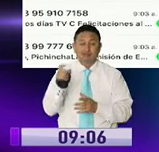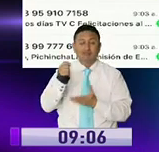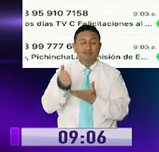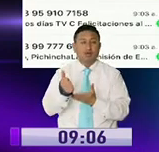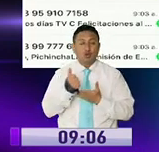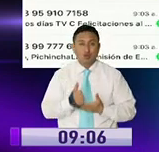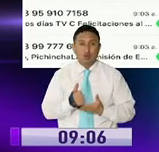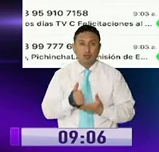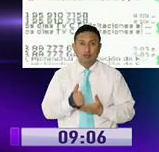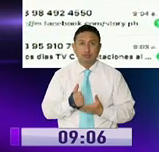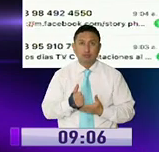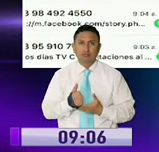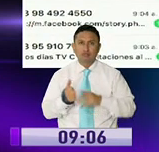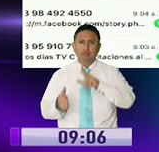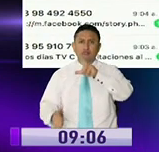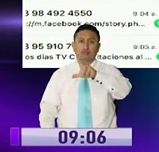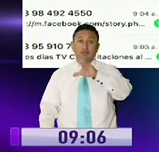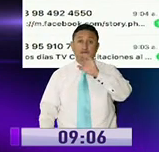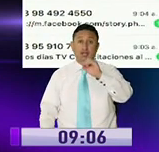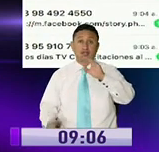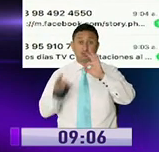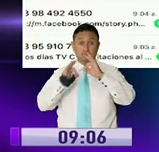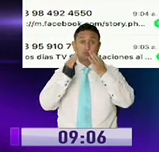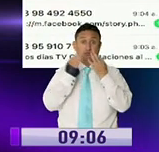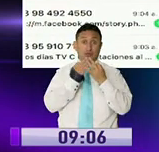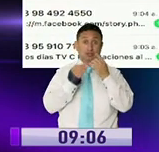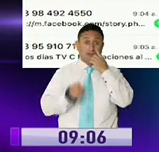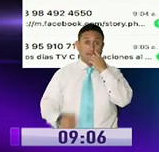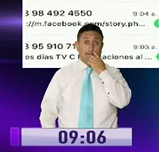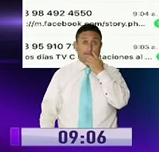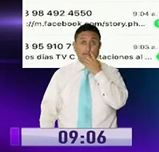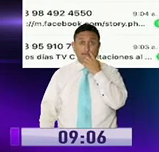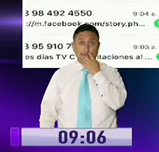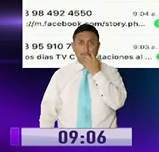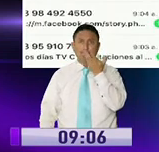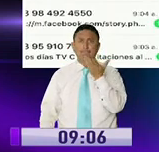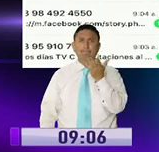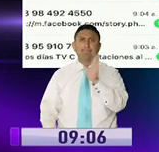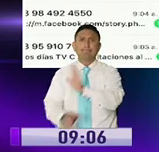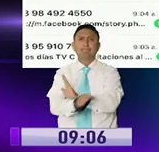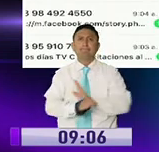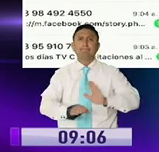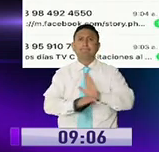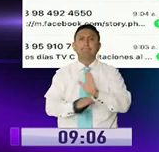ayuda. 300 familias. Qué tomen pena, nota, ¿no? O sea, bastante. 300 familias. ¿Y dónde es eso?